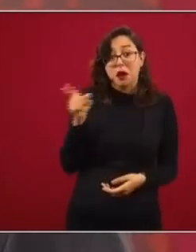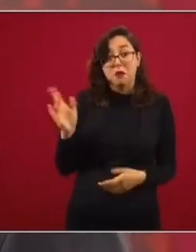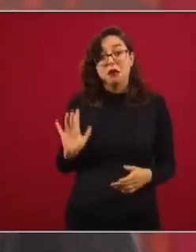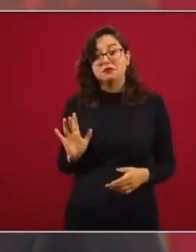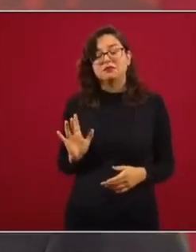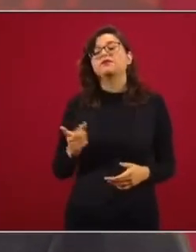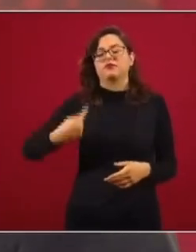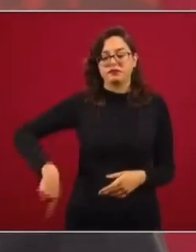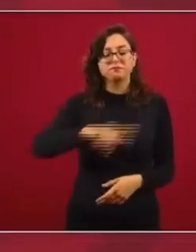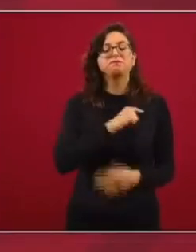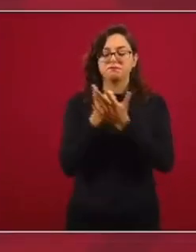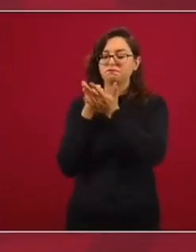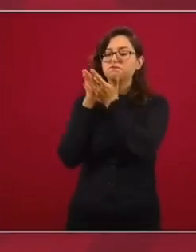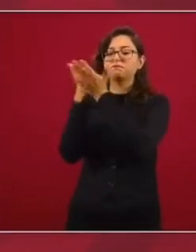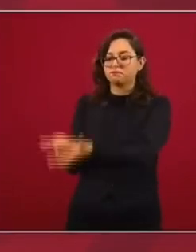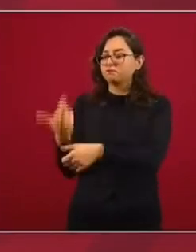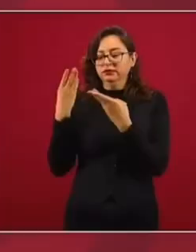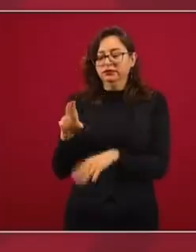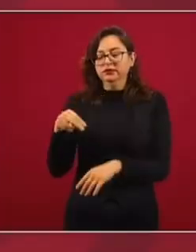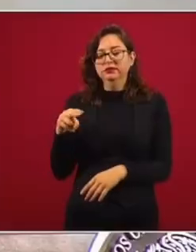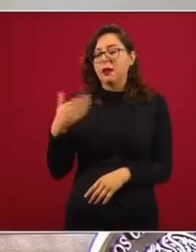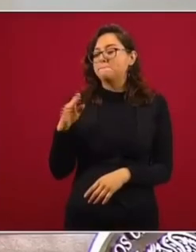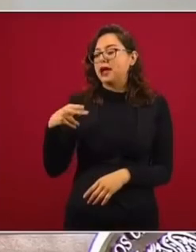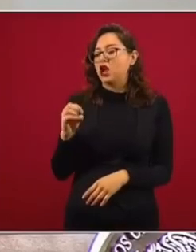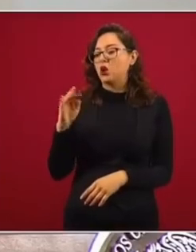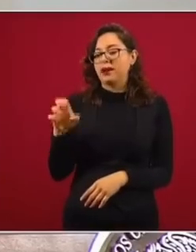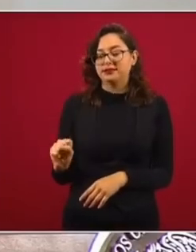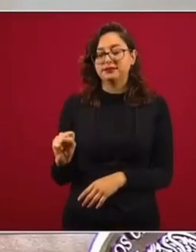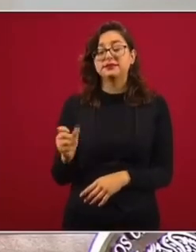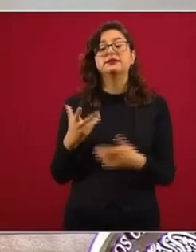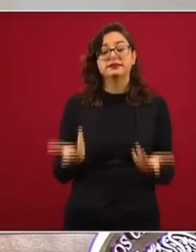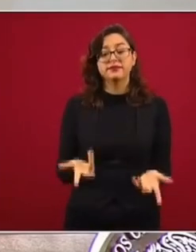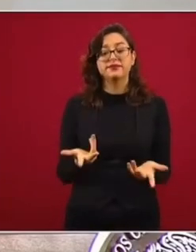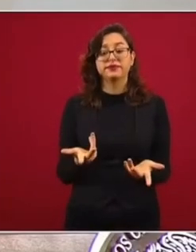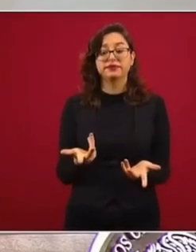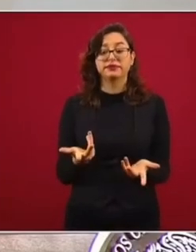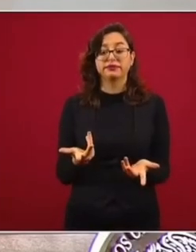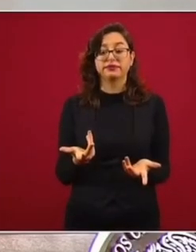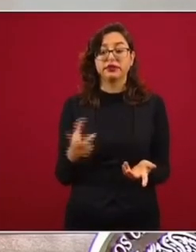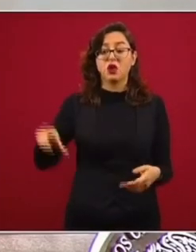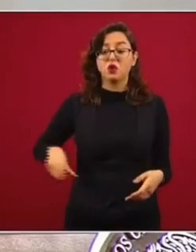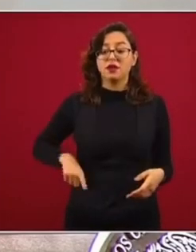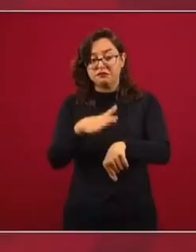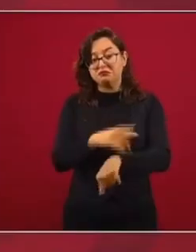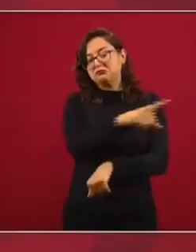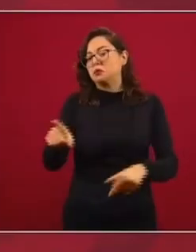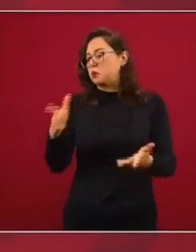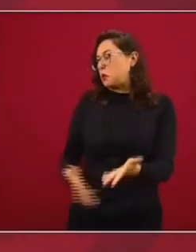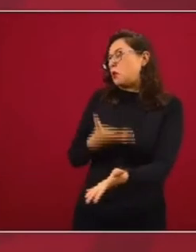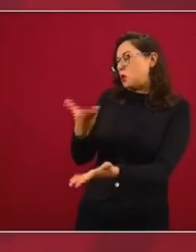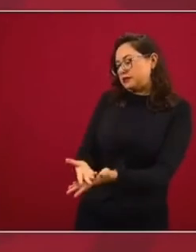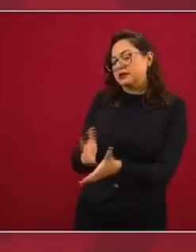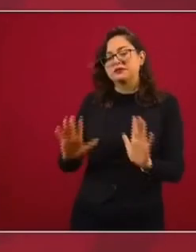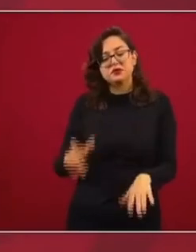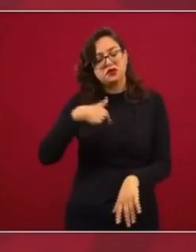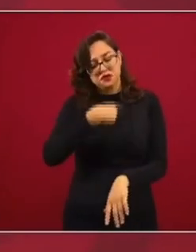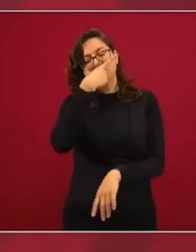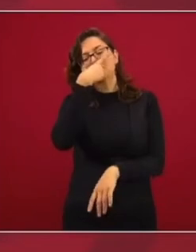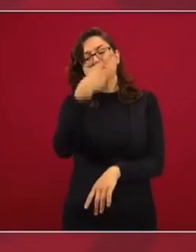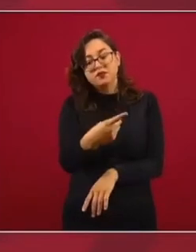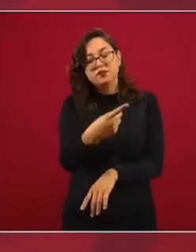deudas. Les hemos ayudado en esas reestructuraciones. Y en el caso del gobierno federal también les dije de que no íbamos